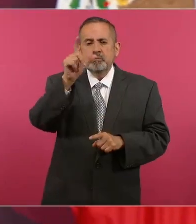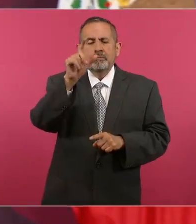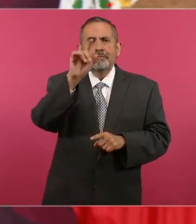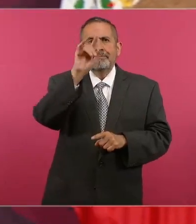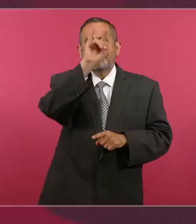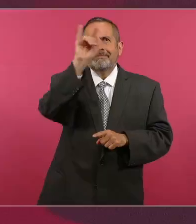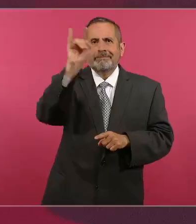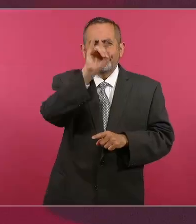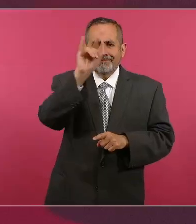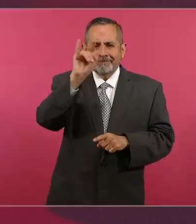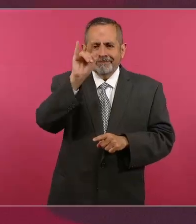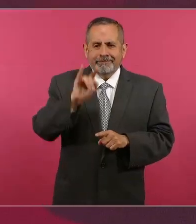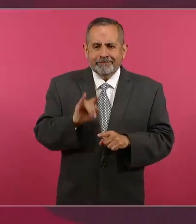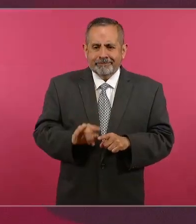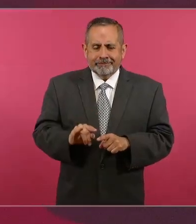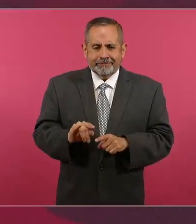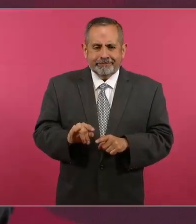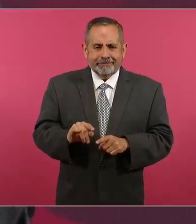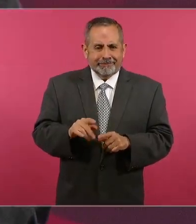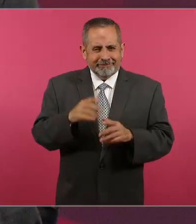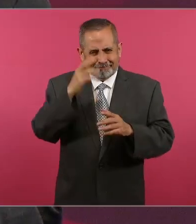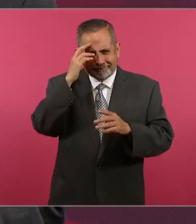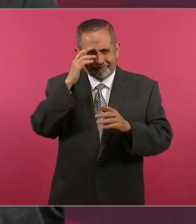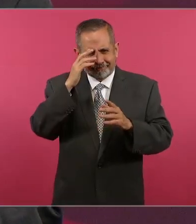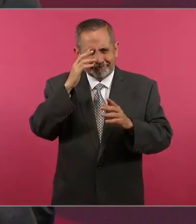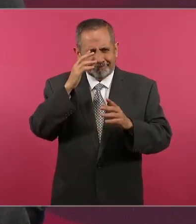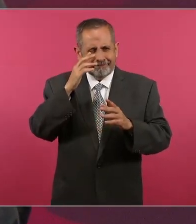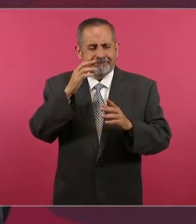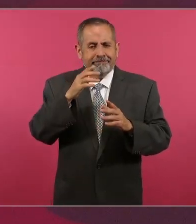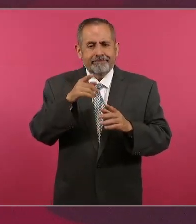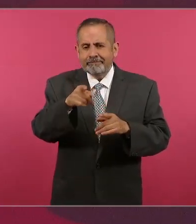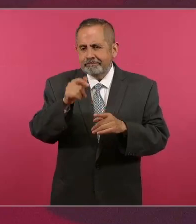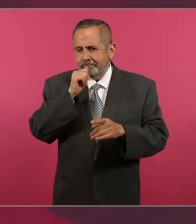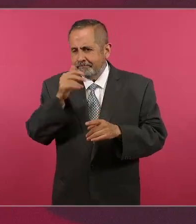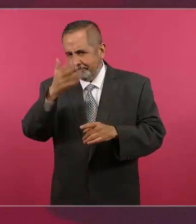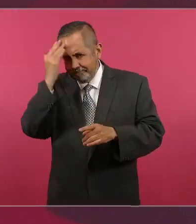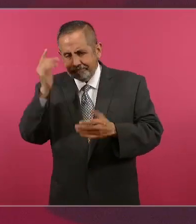Para los que no tienen antecedentes,